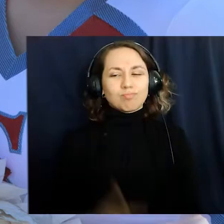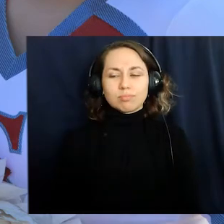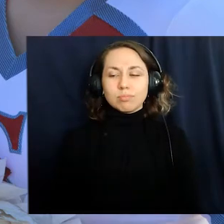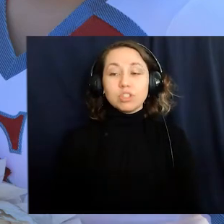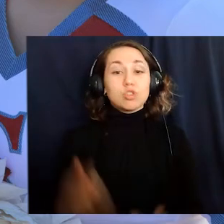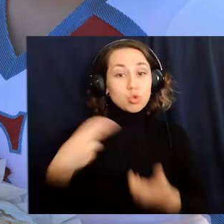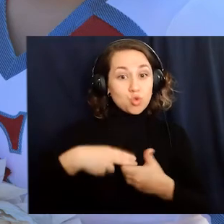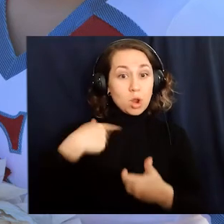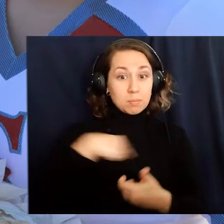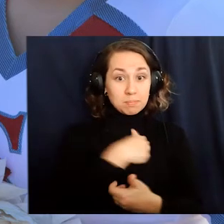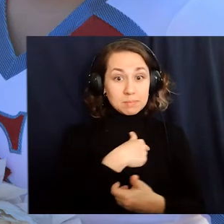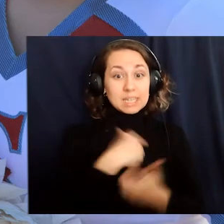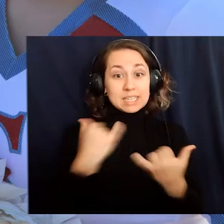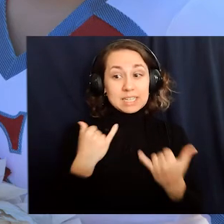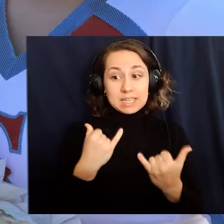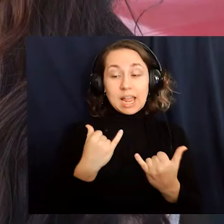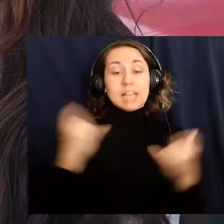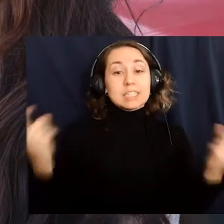los 100 mejores.